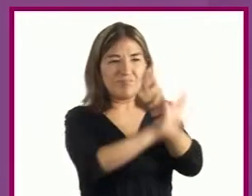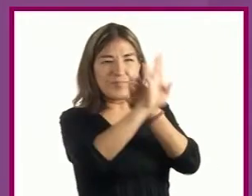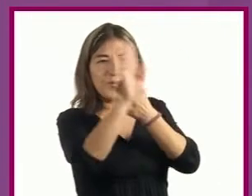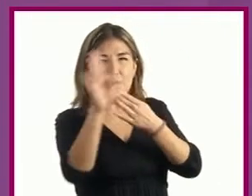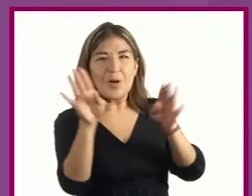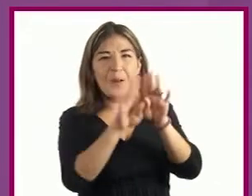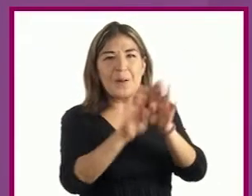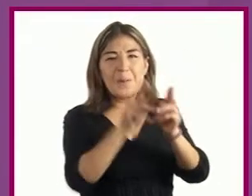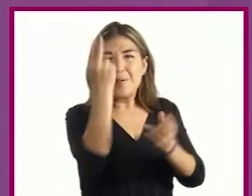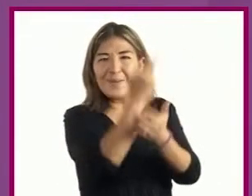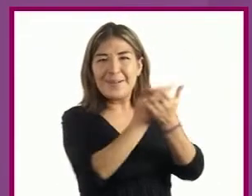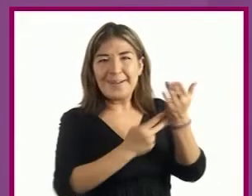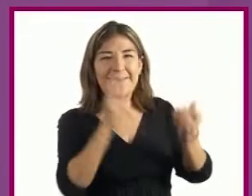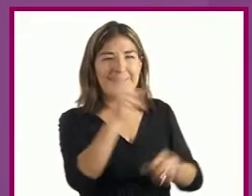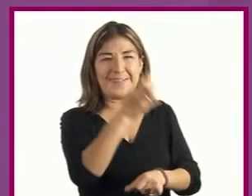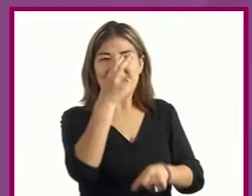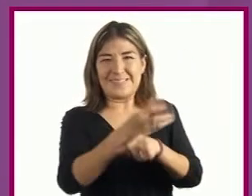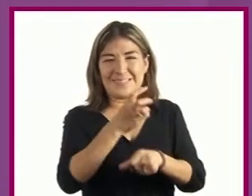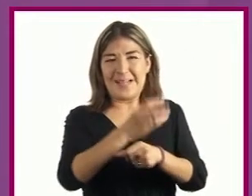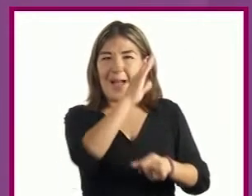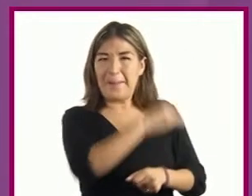difuminados como en la tercera.